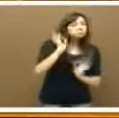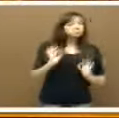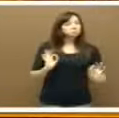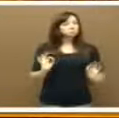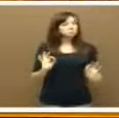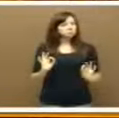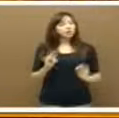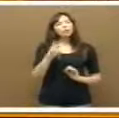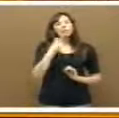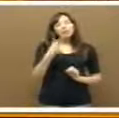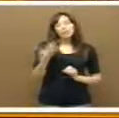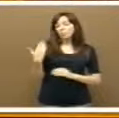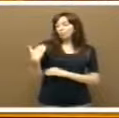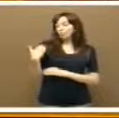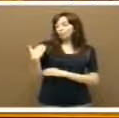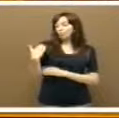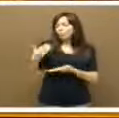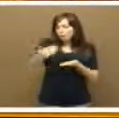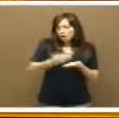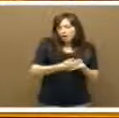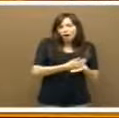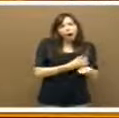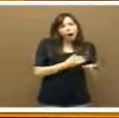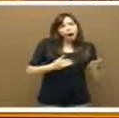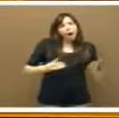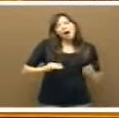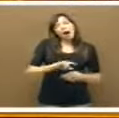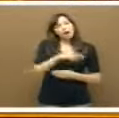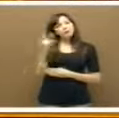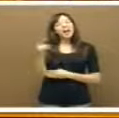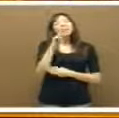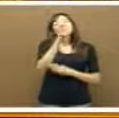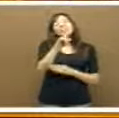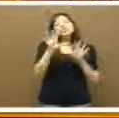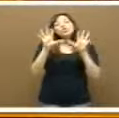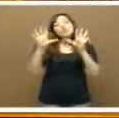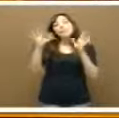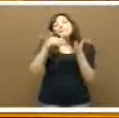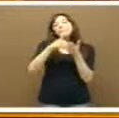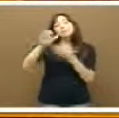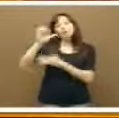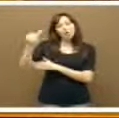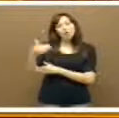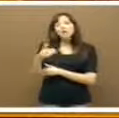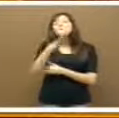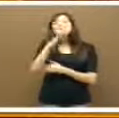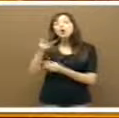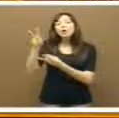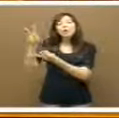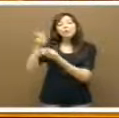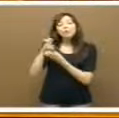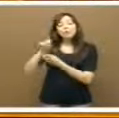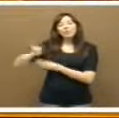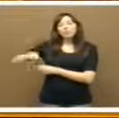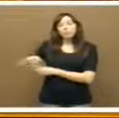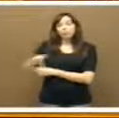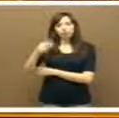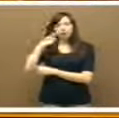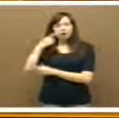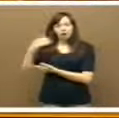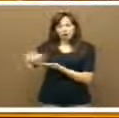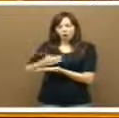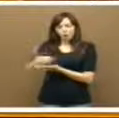unos ingresos extraordinarios de 110 millones del impuesto de depósitos bancarios. Ahora ya no les interesa